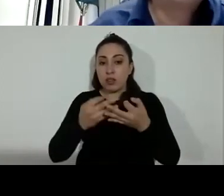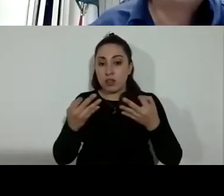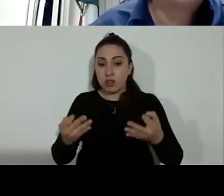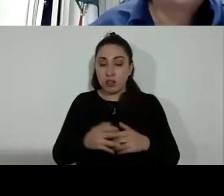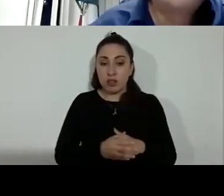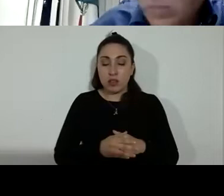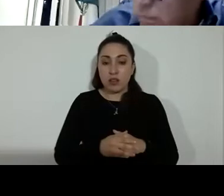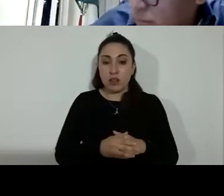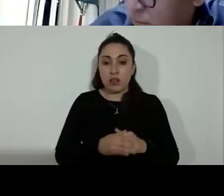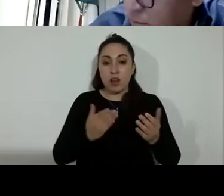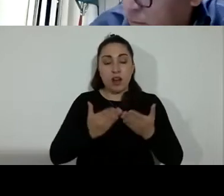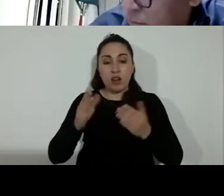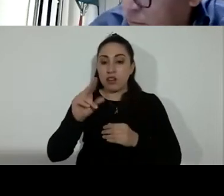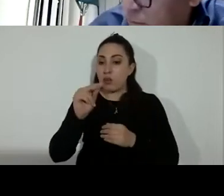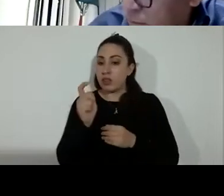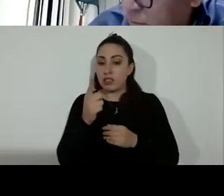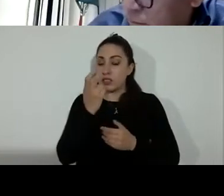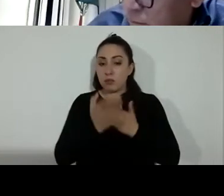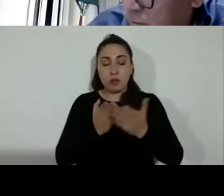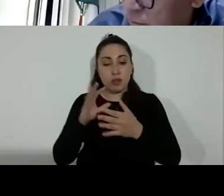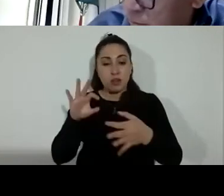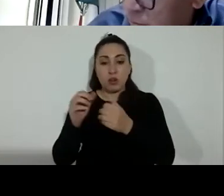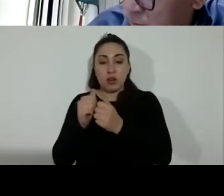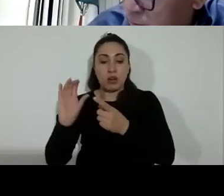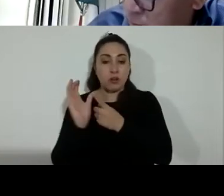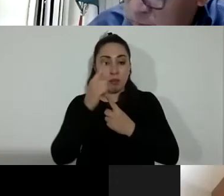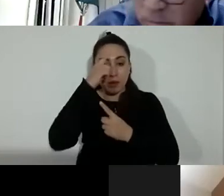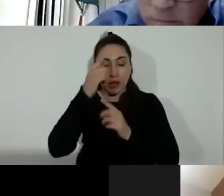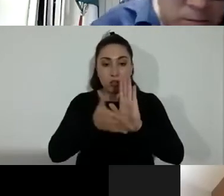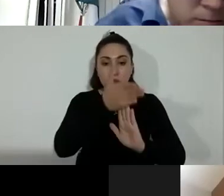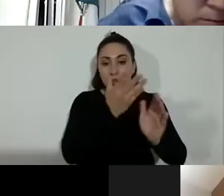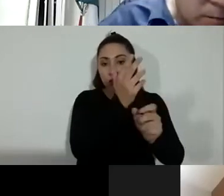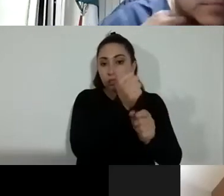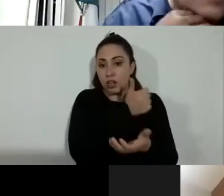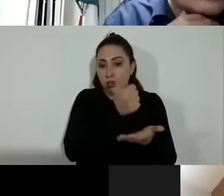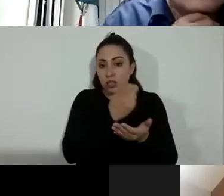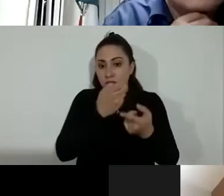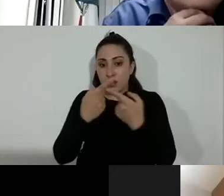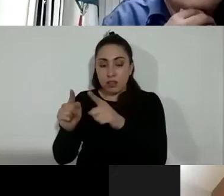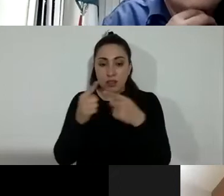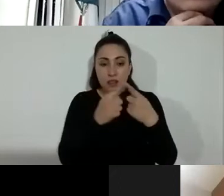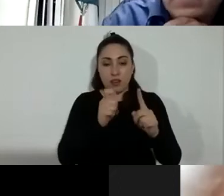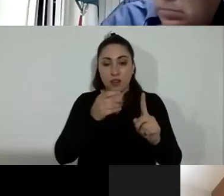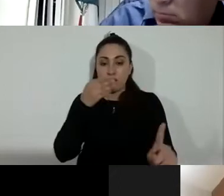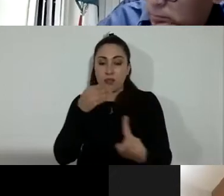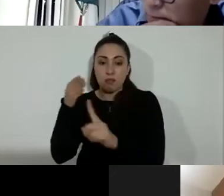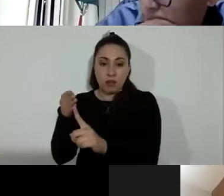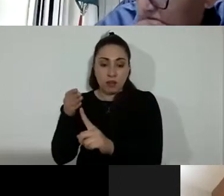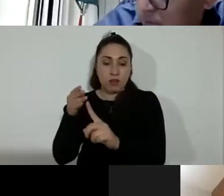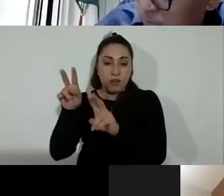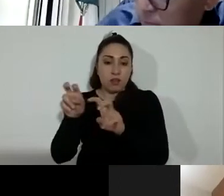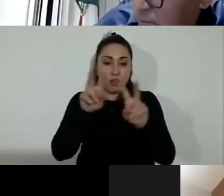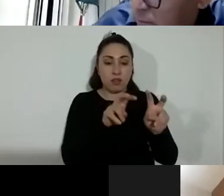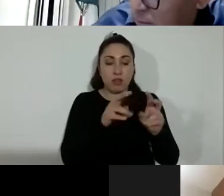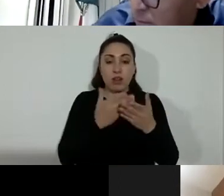con la infraestructura urbana, misma que de acuerdo con la Ley de Desarrollo Urbano y de datos de la SEDATU, se refiere a los